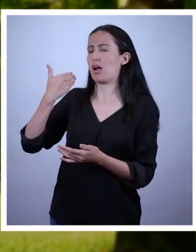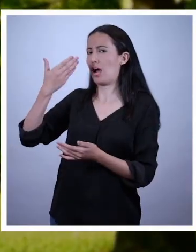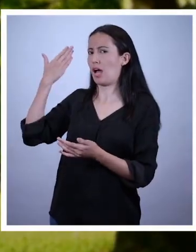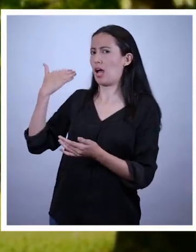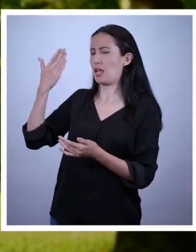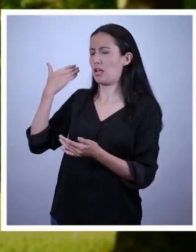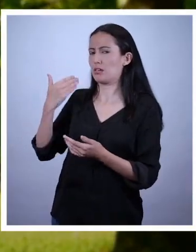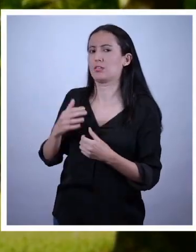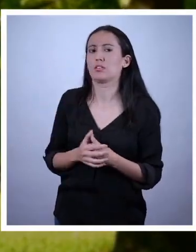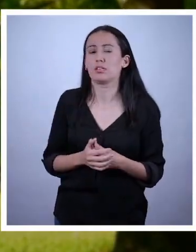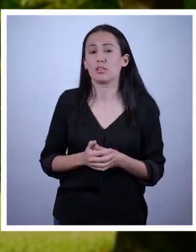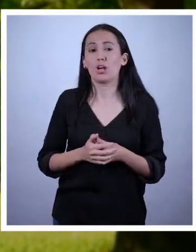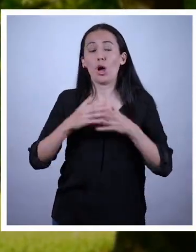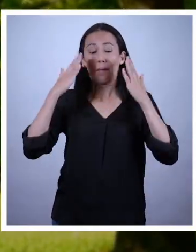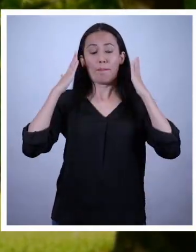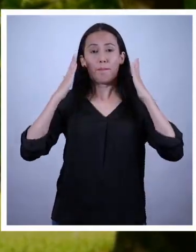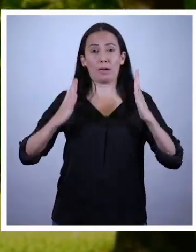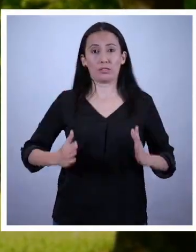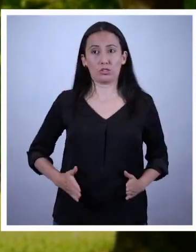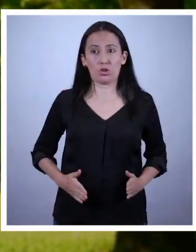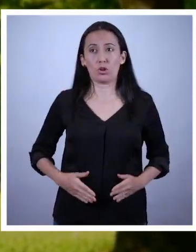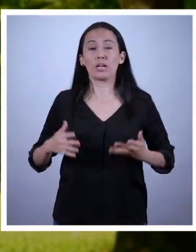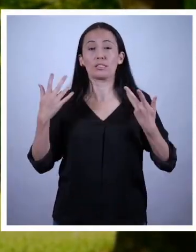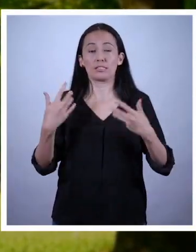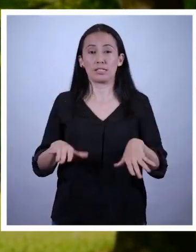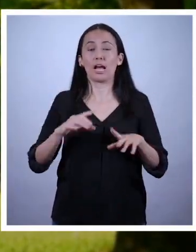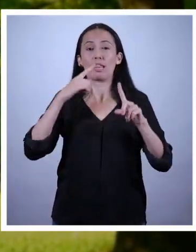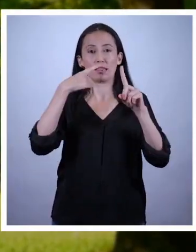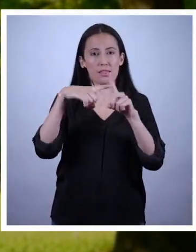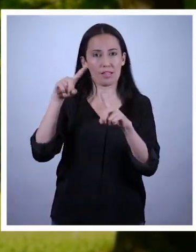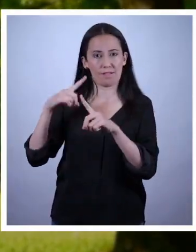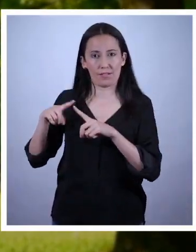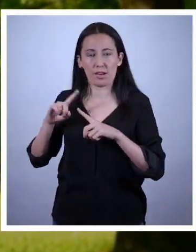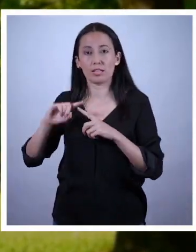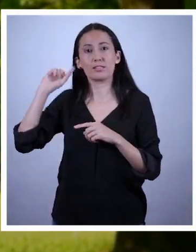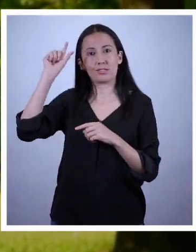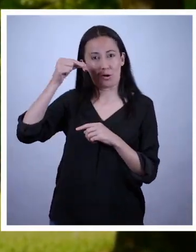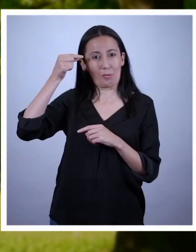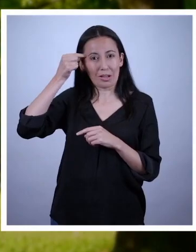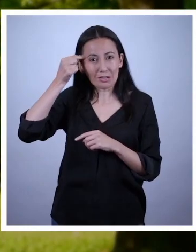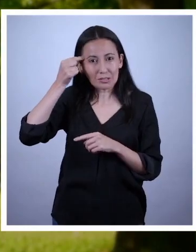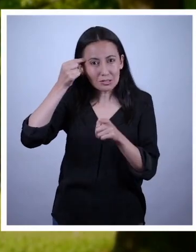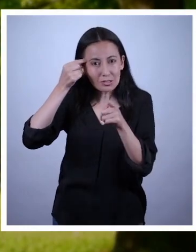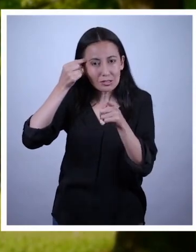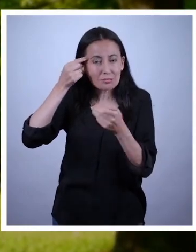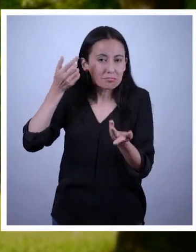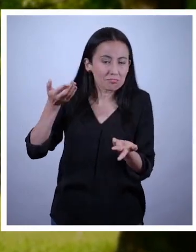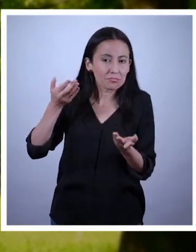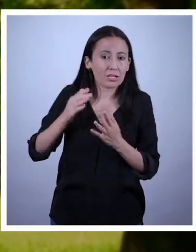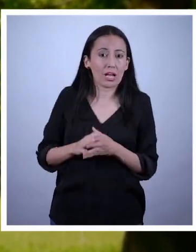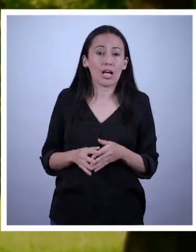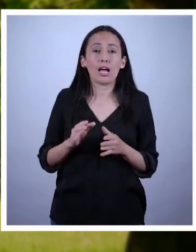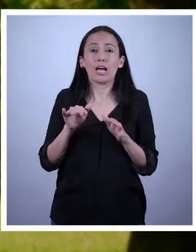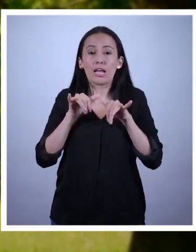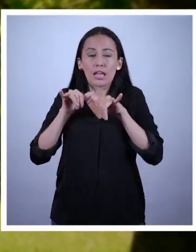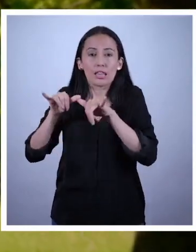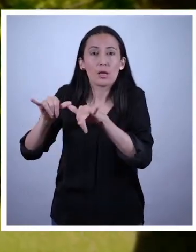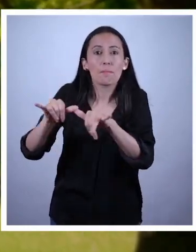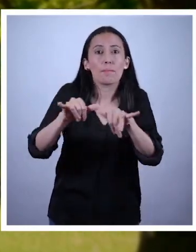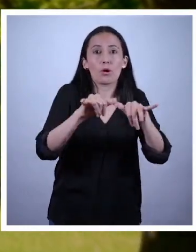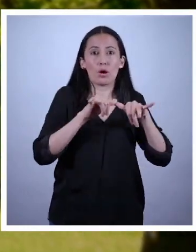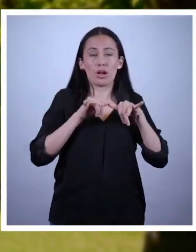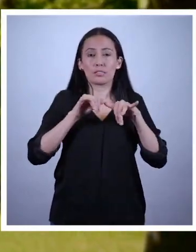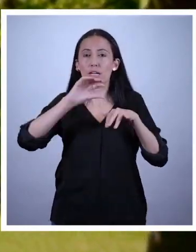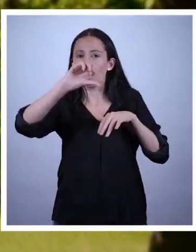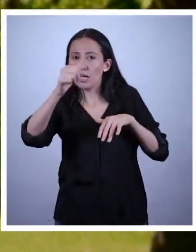órdenes jerárquicos es algo que aún mantenemos. Los humanos hemos desarrollado diversos tipos de gobiernos. Es más, ya